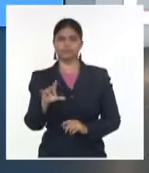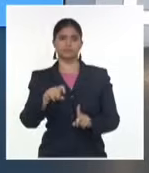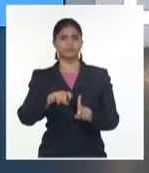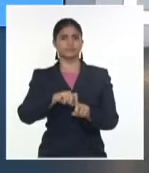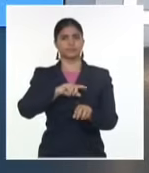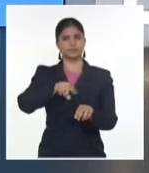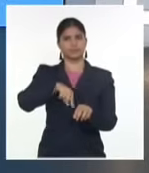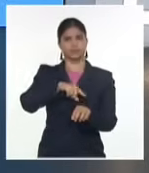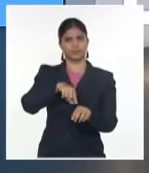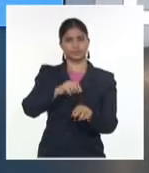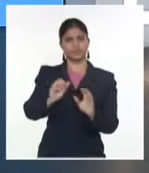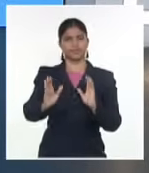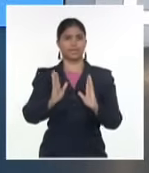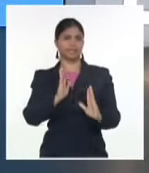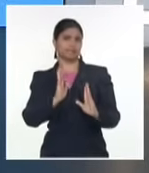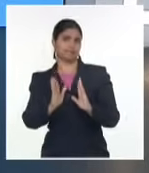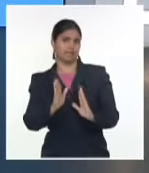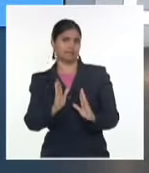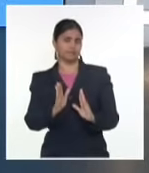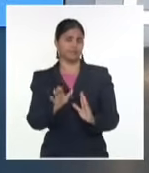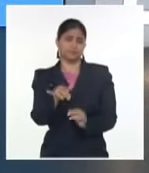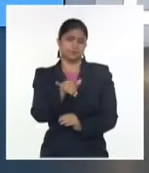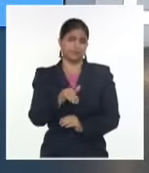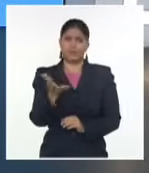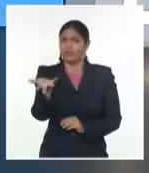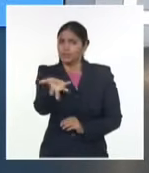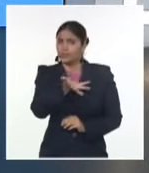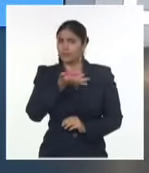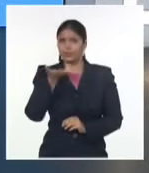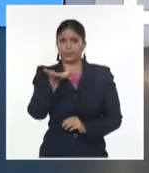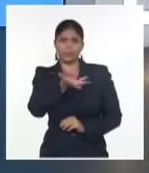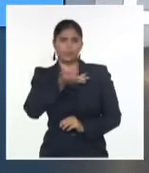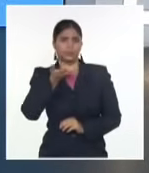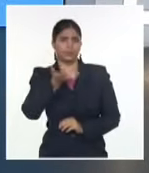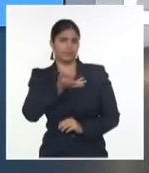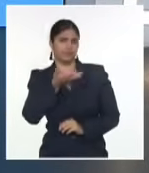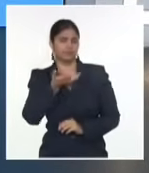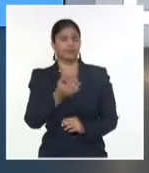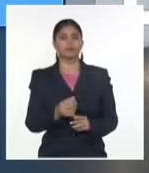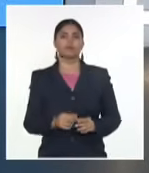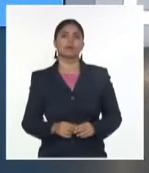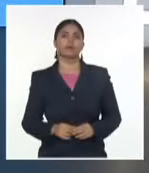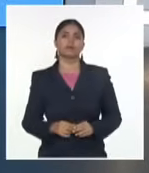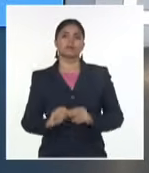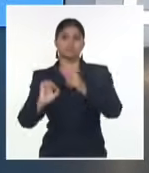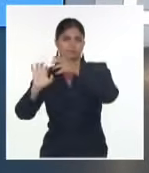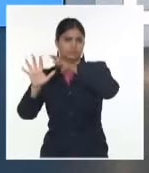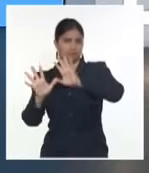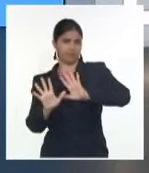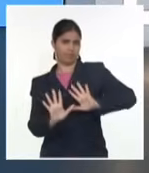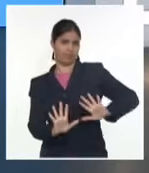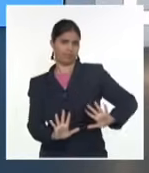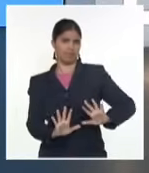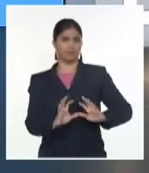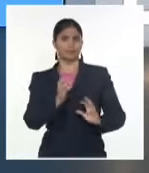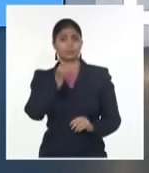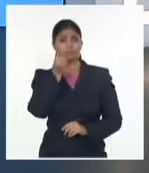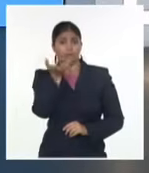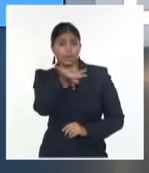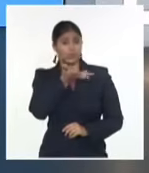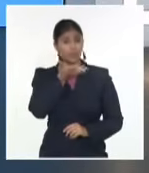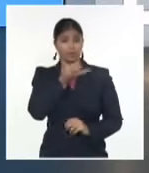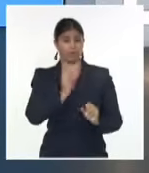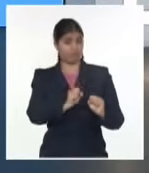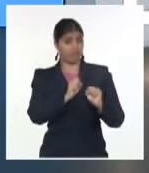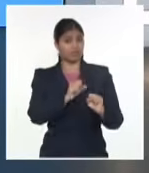el centro y la costa norte oriental, con igual velocidad, pero rumbos entre el nordeste y el este. Pueden ser algo más fuertes estos vientos en zonas de la parte sur de la